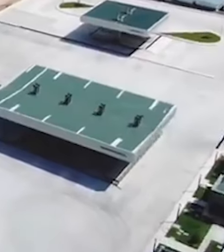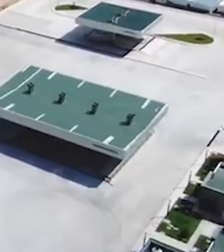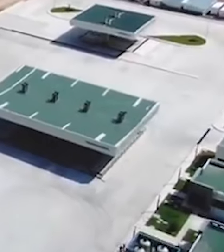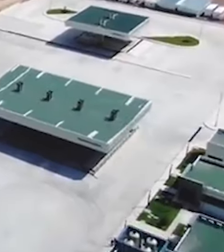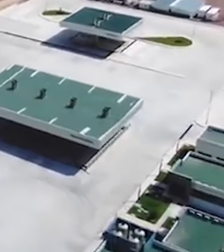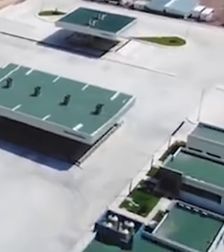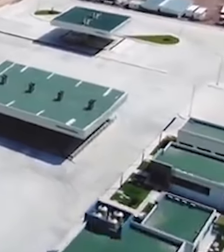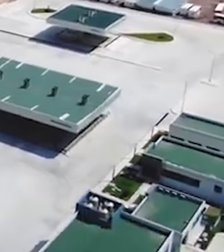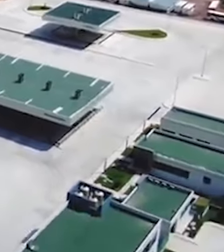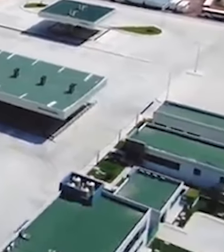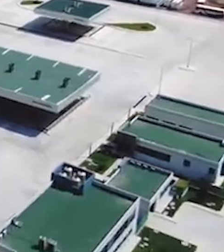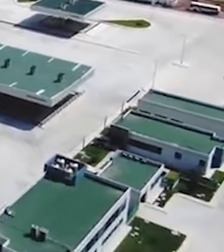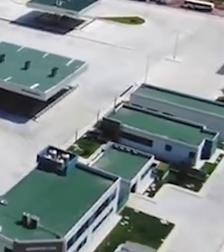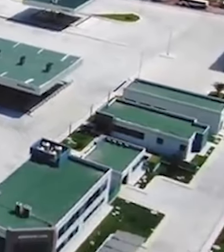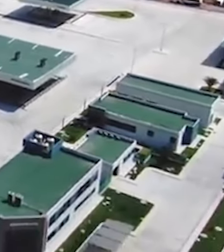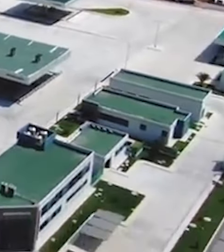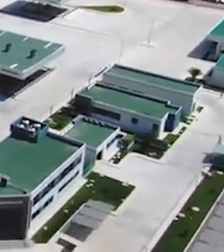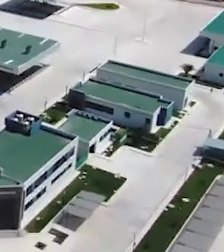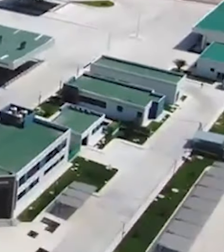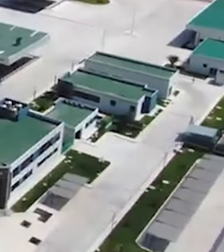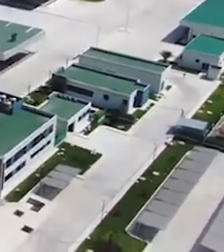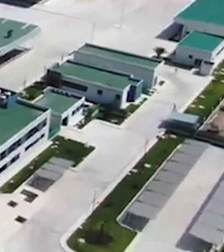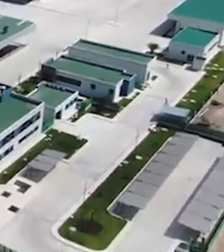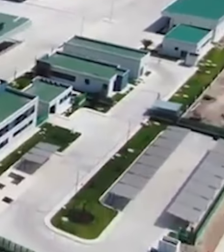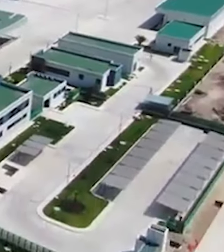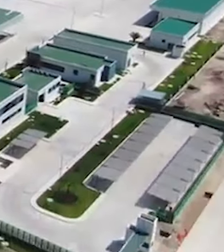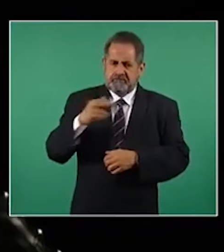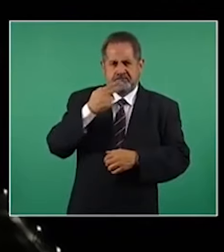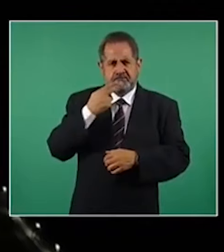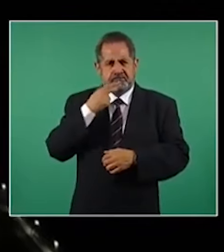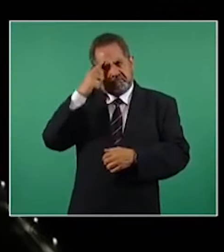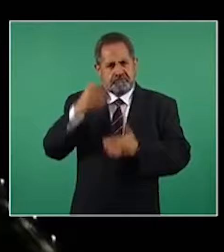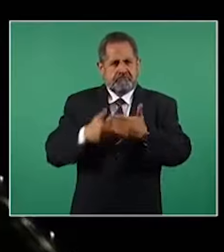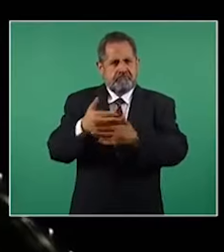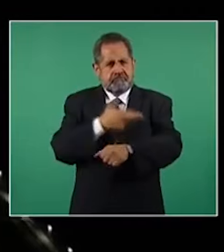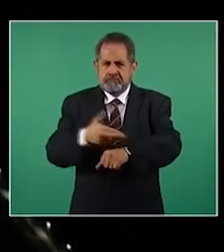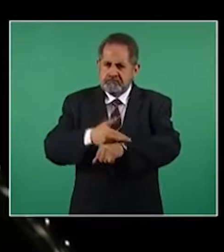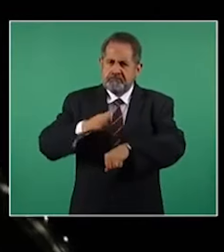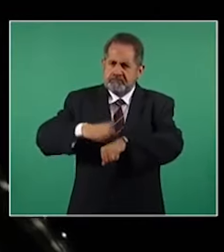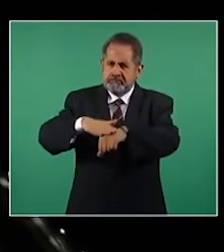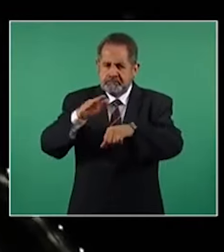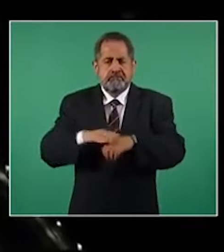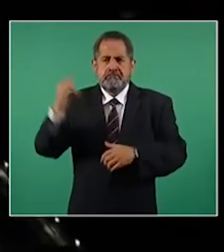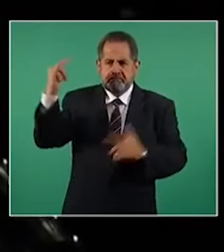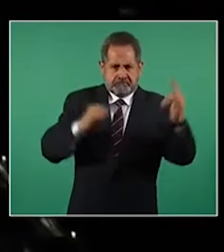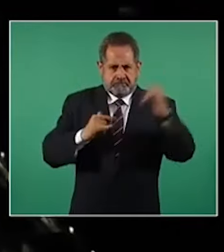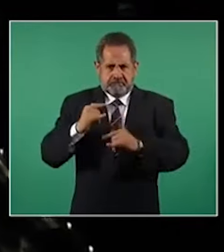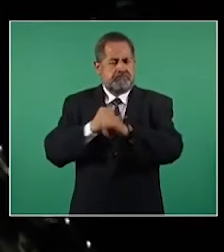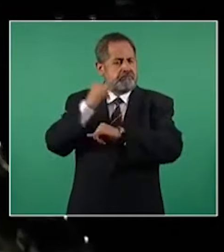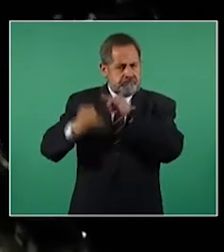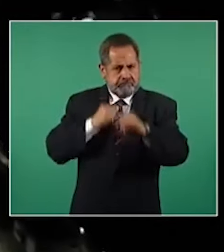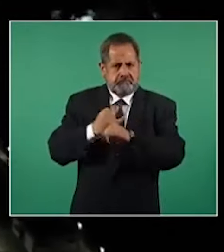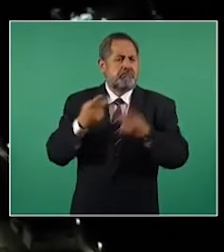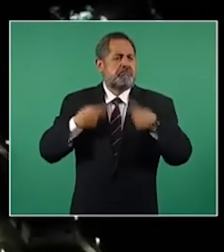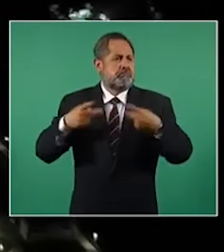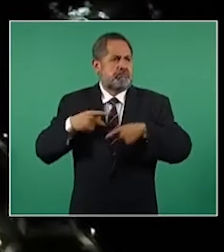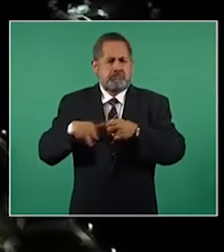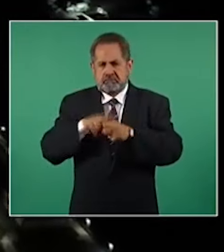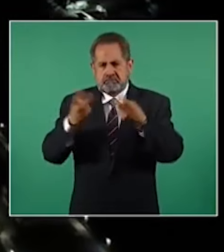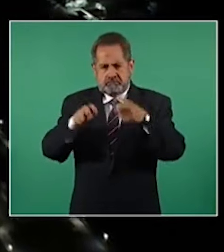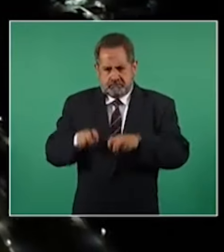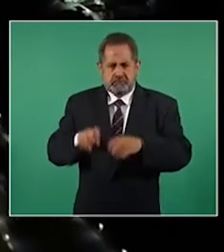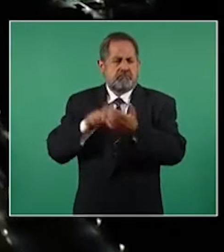rediseñado el espacio aéreo mexicano haciendo uso de la tecnología navegación basada en el desempeño